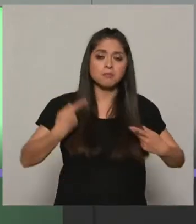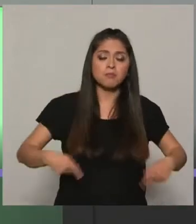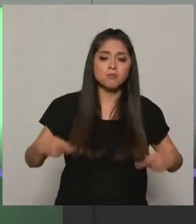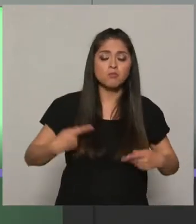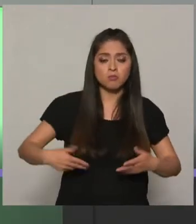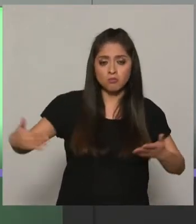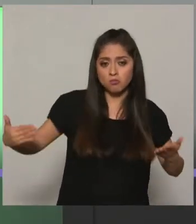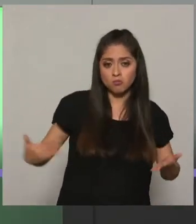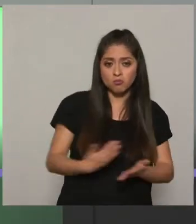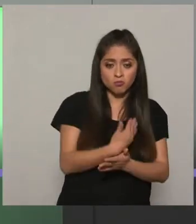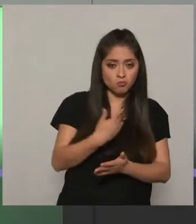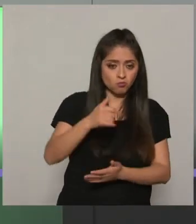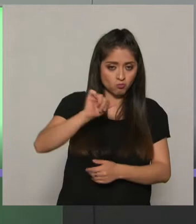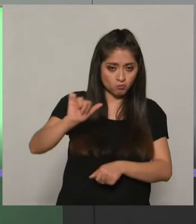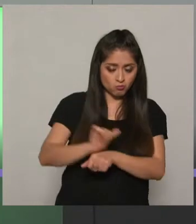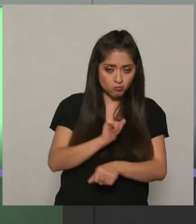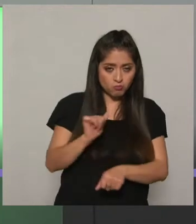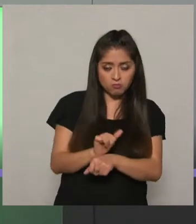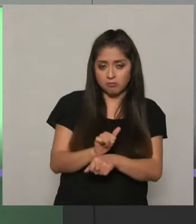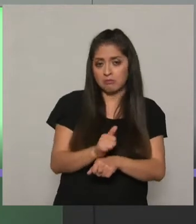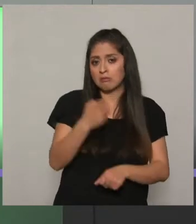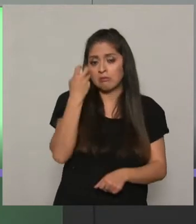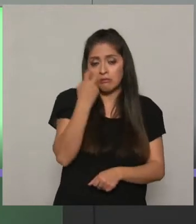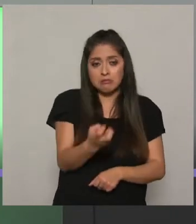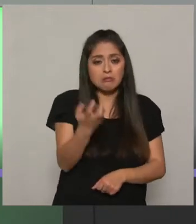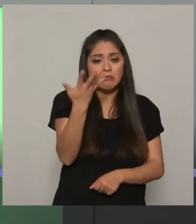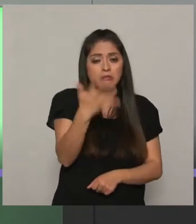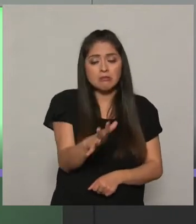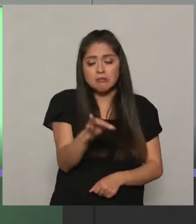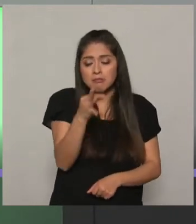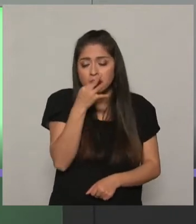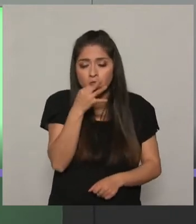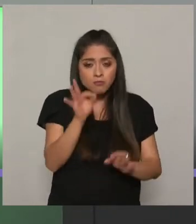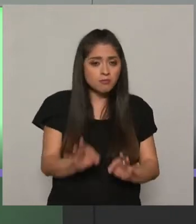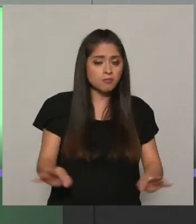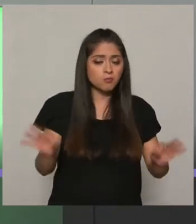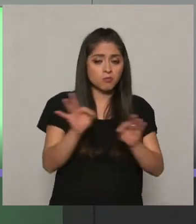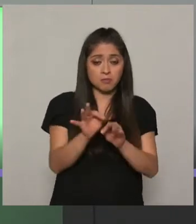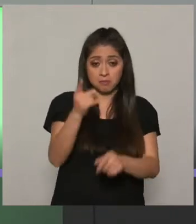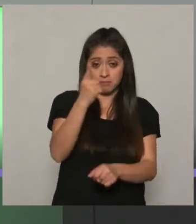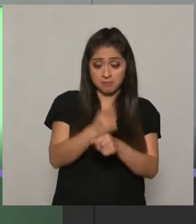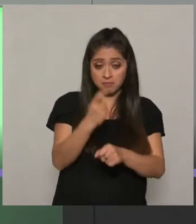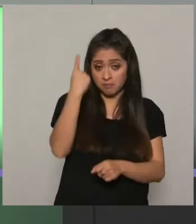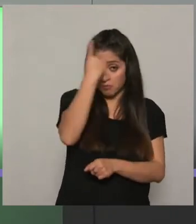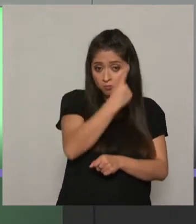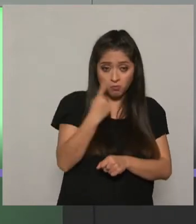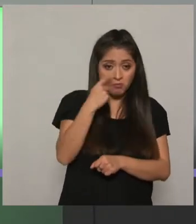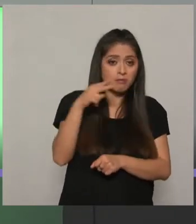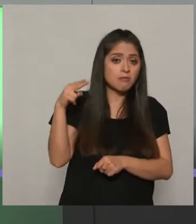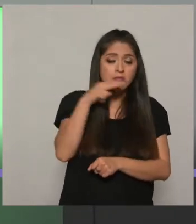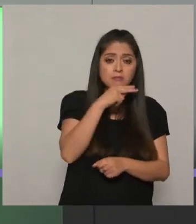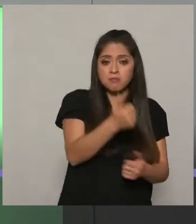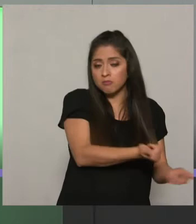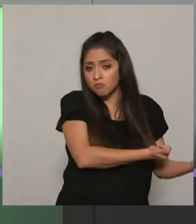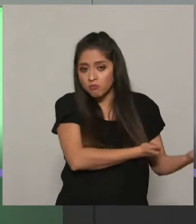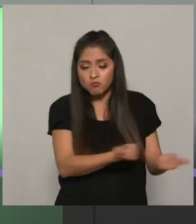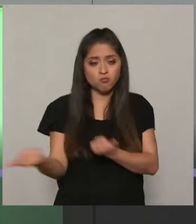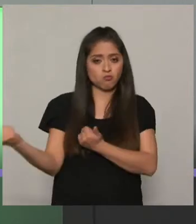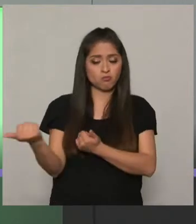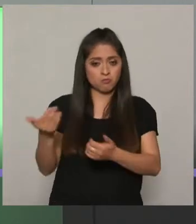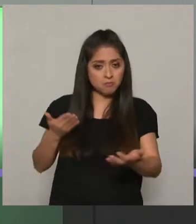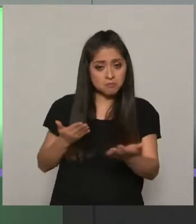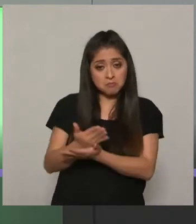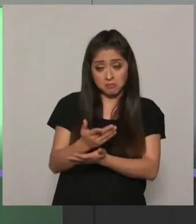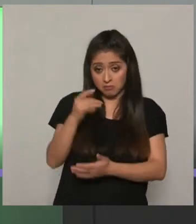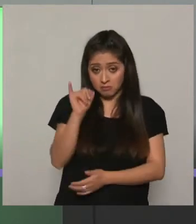atropellamiento, de un choque, que estos 10 minutos son vitales, la primera hora que es vital, pues que pasen inmediatamente. ¿Se sabe de eso? Bueno, no se